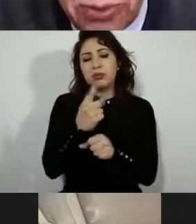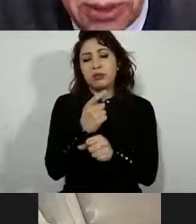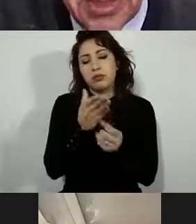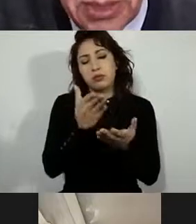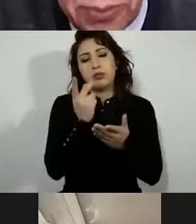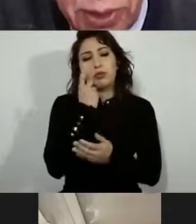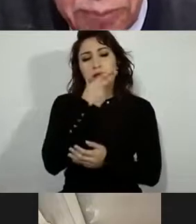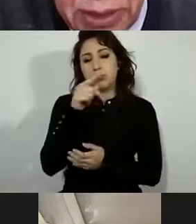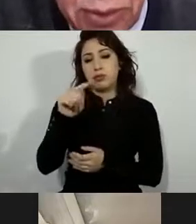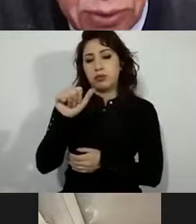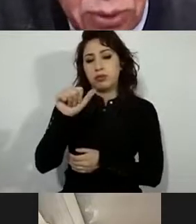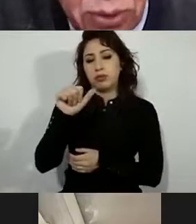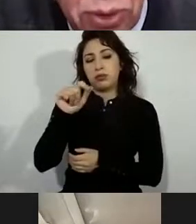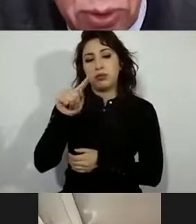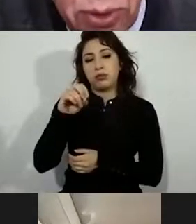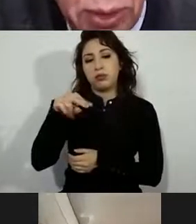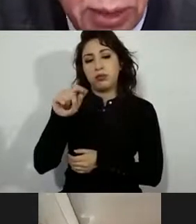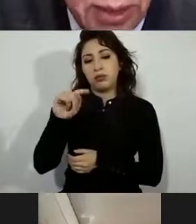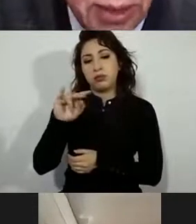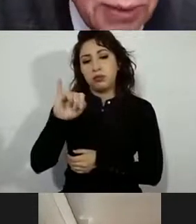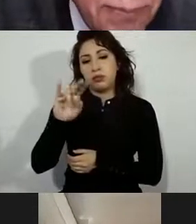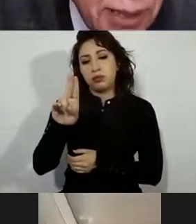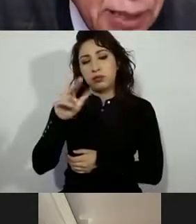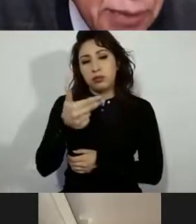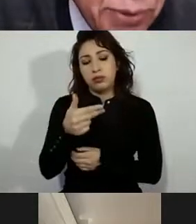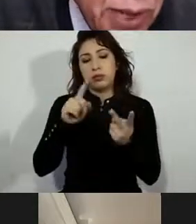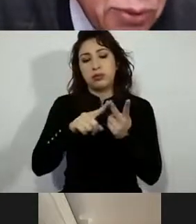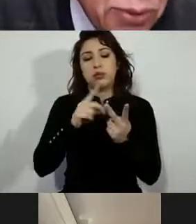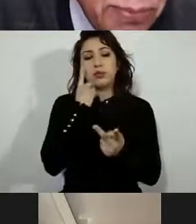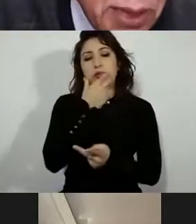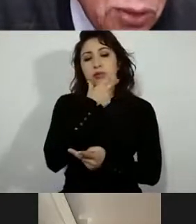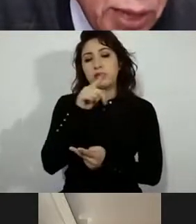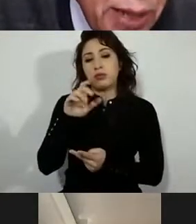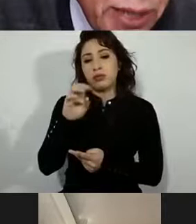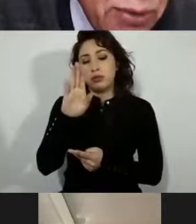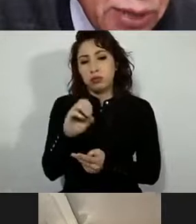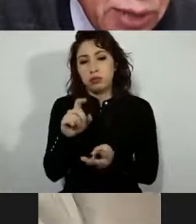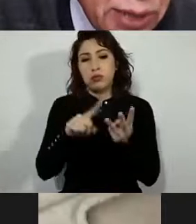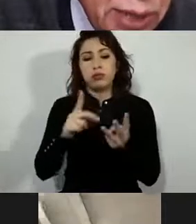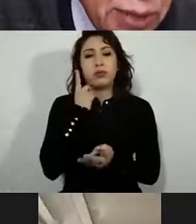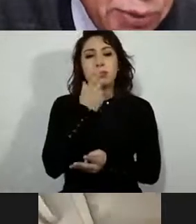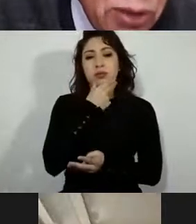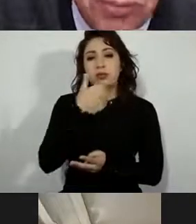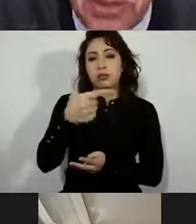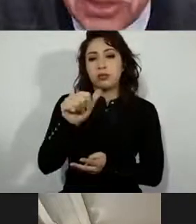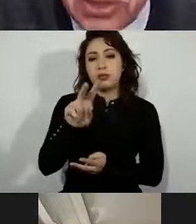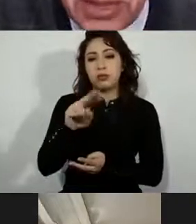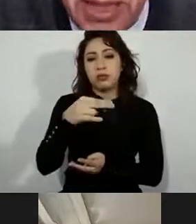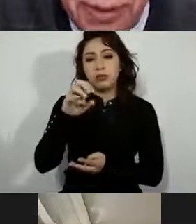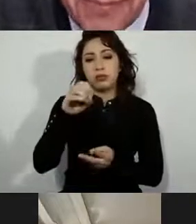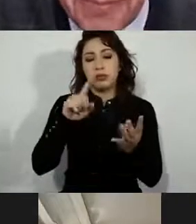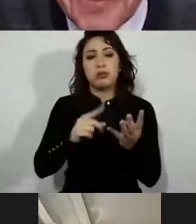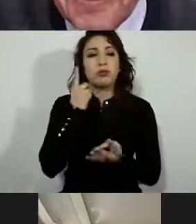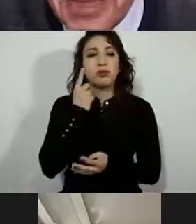Tonatiuh, el diputado presidente Víctor Lobo, el diputado Jorge Gaviño y el diputado Mauricio